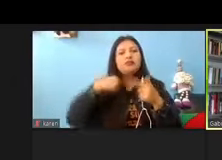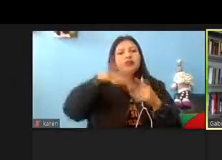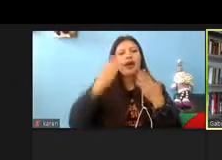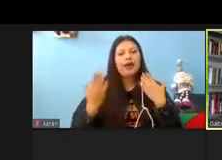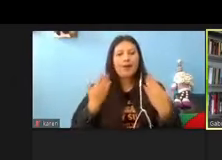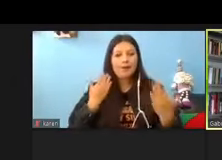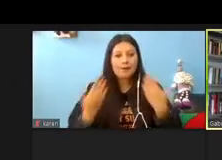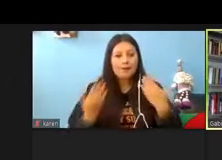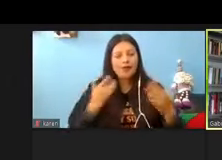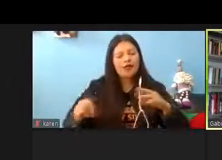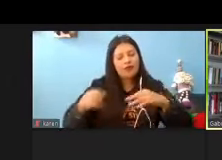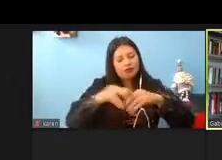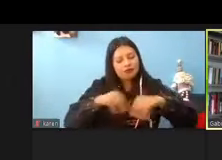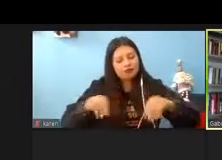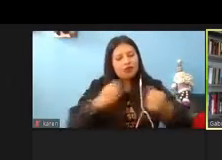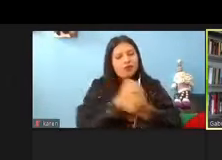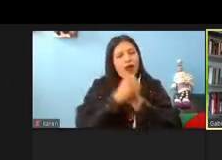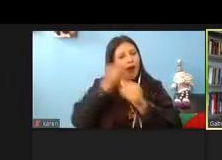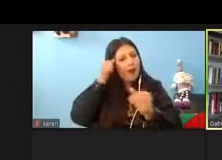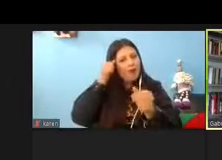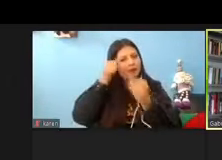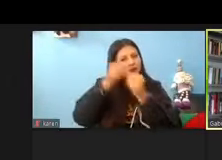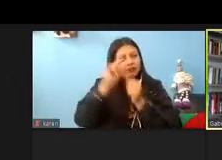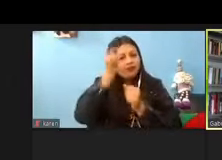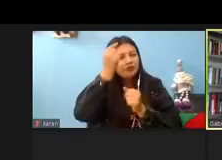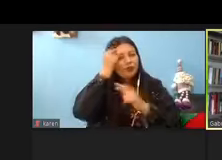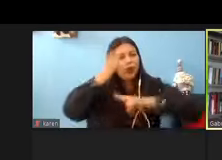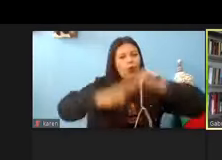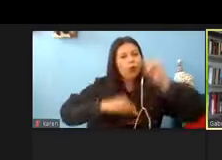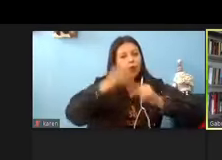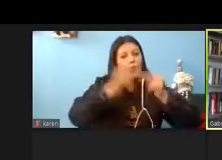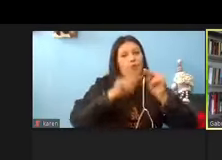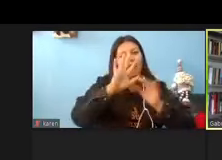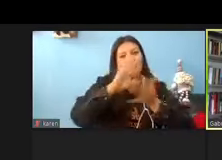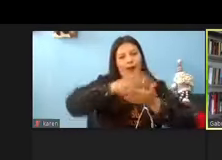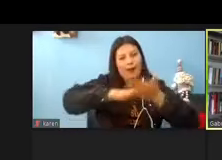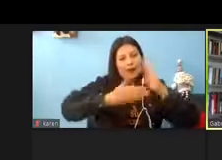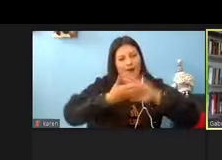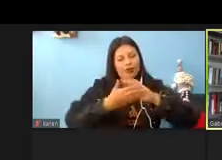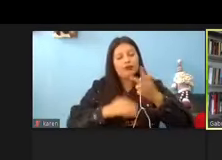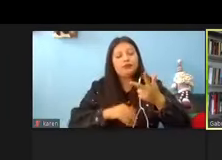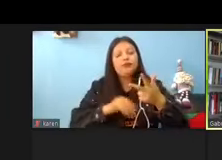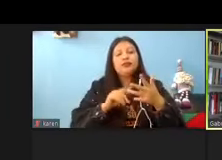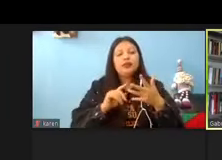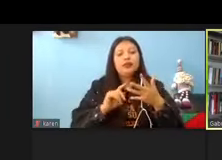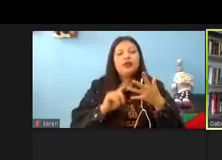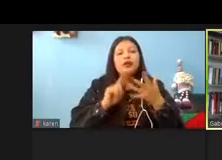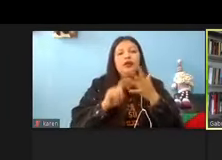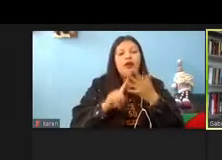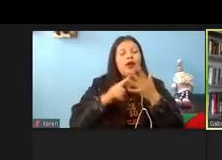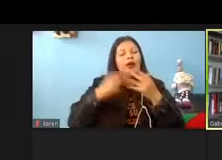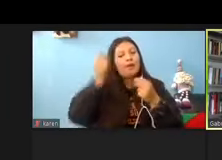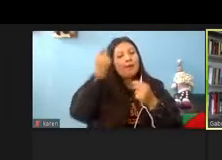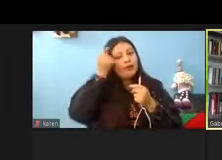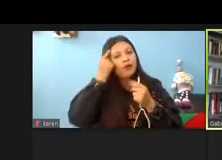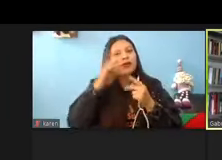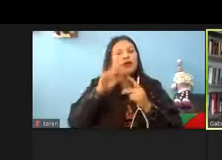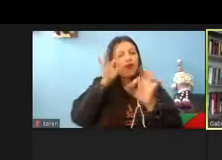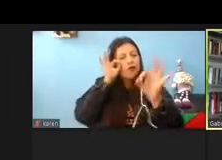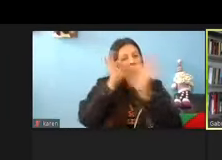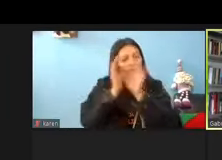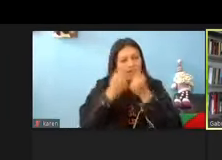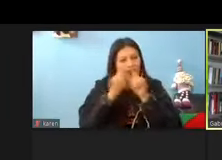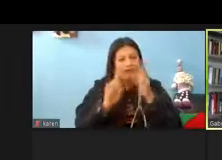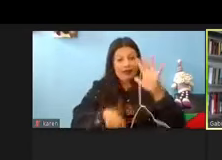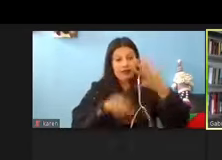sus patrimonios y memorias en la construcción de paz. La cuarta mesa, memorias y enfoque diferencial. Y una